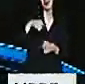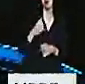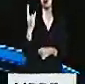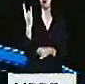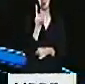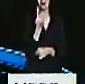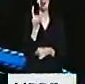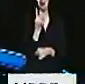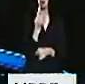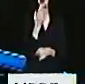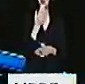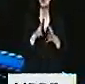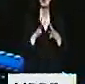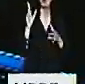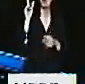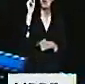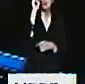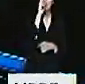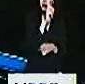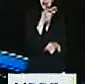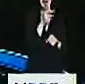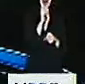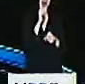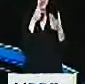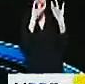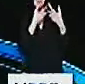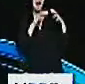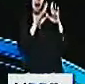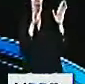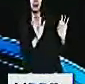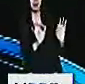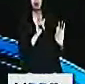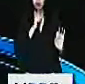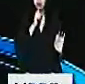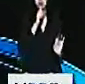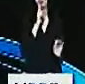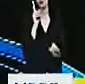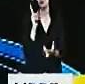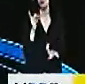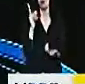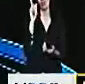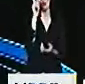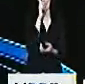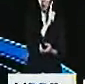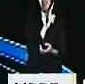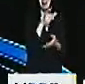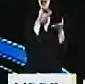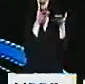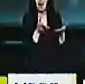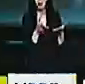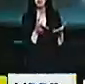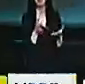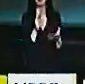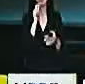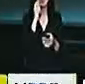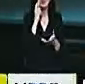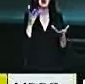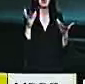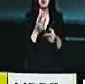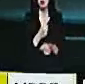muy complejo tener un equipamiento de primera gama y que llegue a tiempo. Entonces, esas cuestiones tienen que ver con cómo generamos los mecanismos y